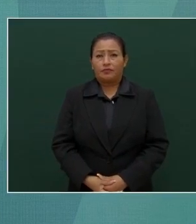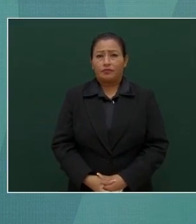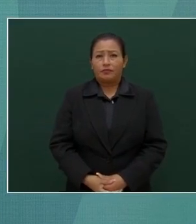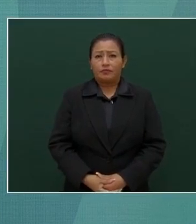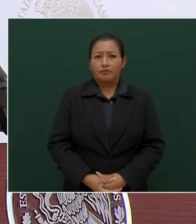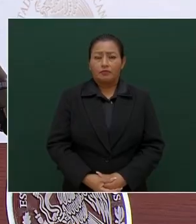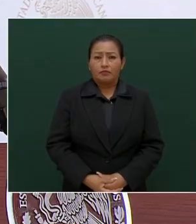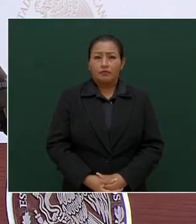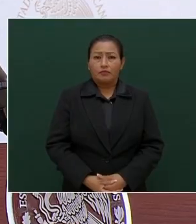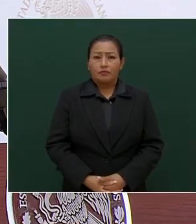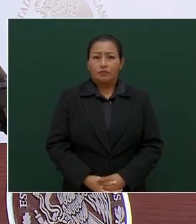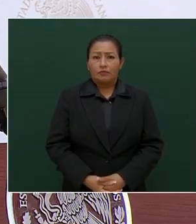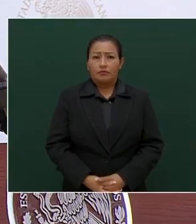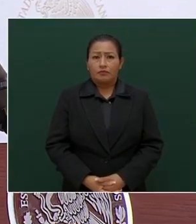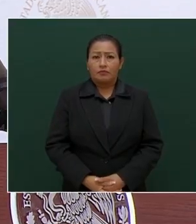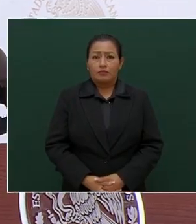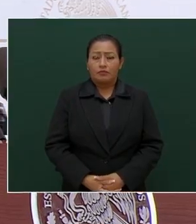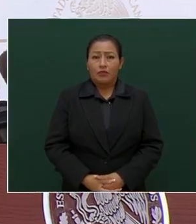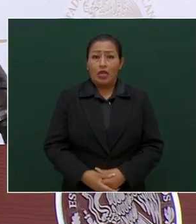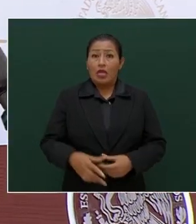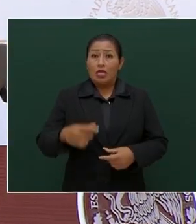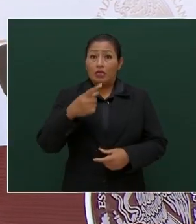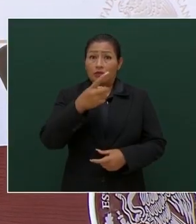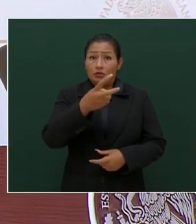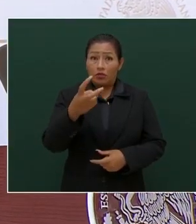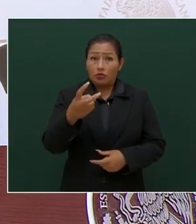se acepta de que eso era